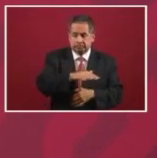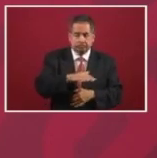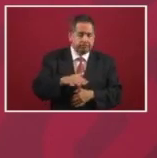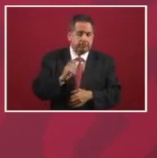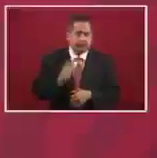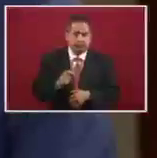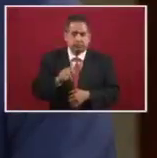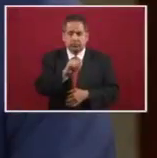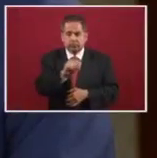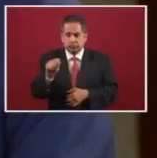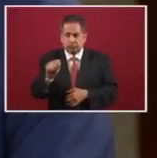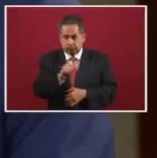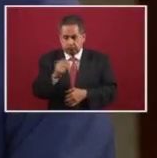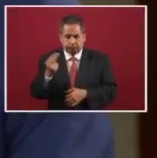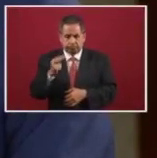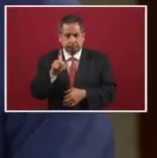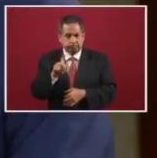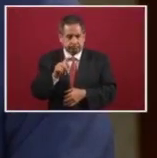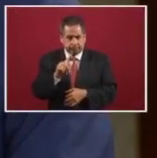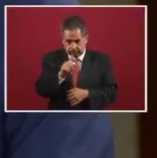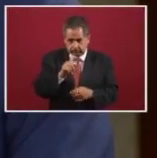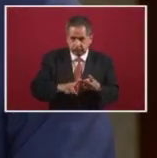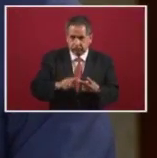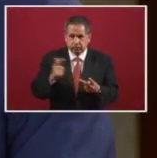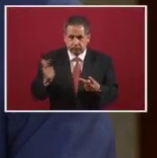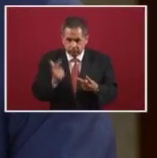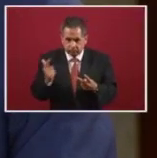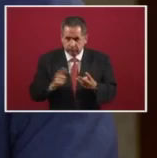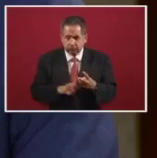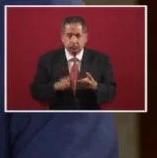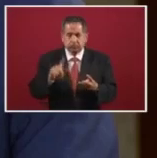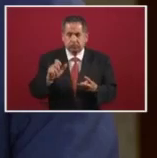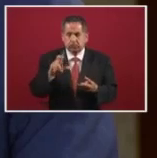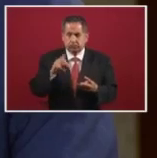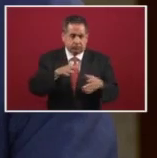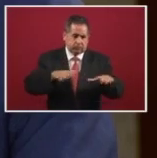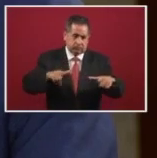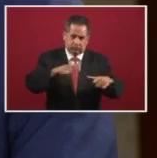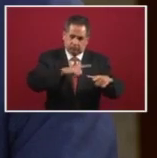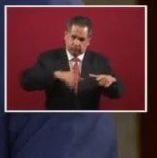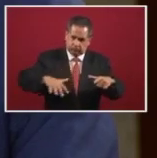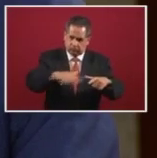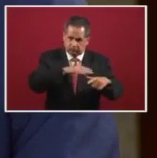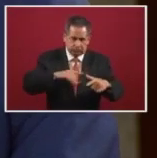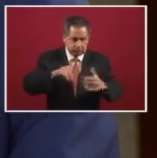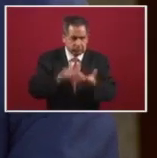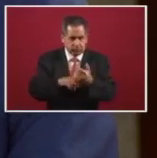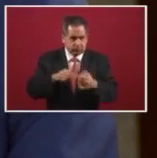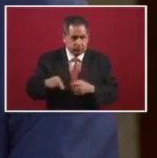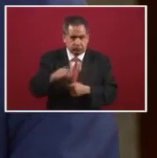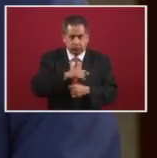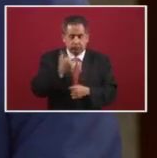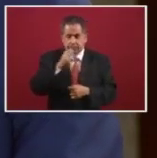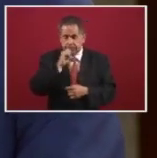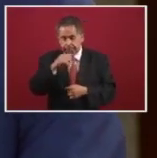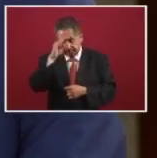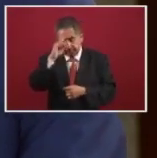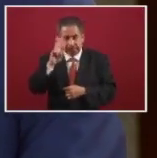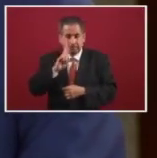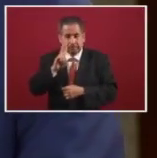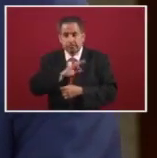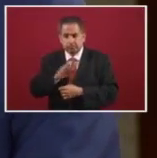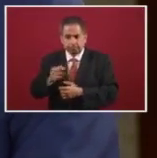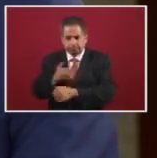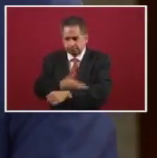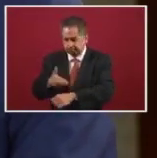a Torreón y a Gómez y a Lerdo, a la laguna. A la laguna. Y estamos viendo si lo podemos